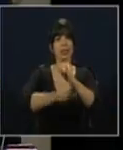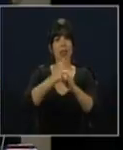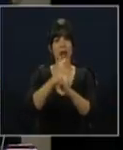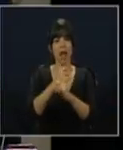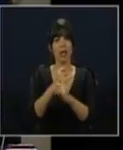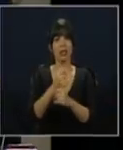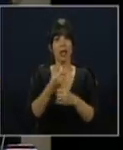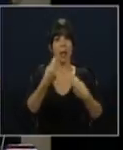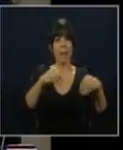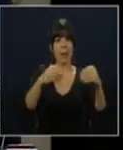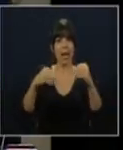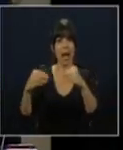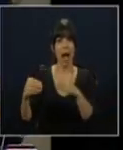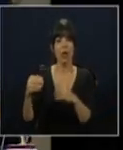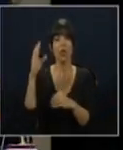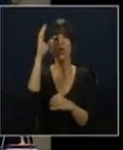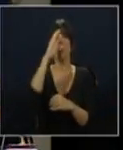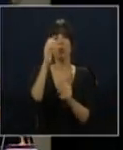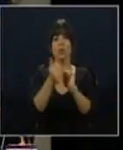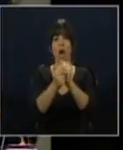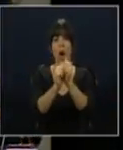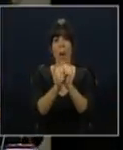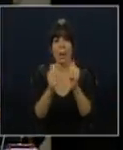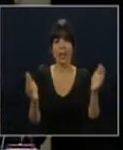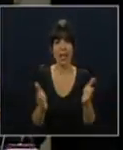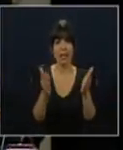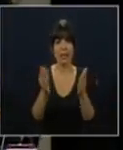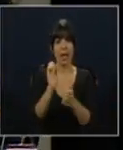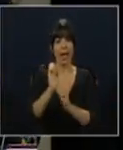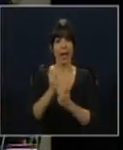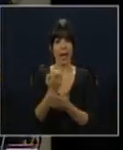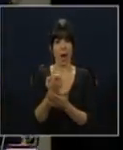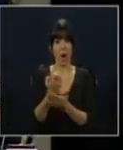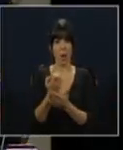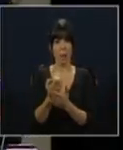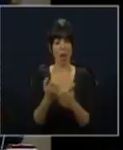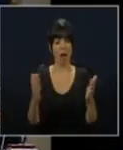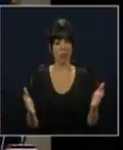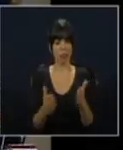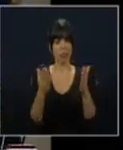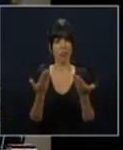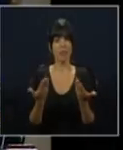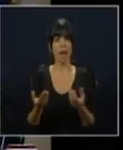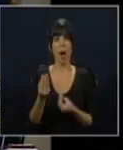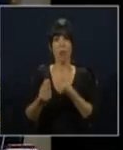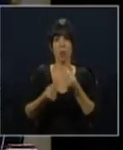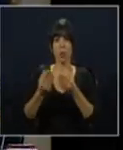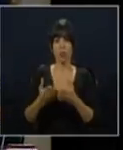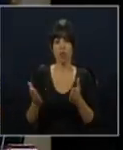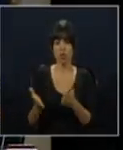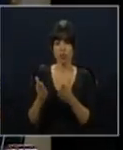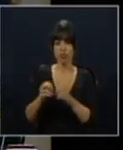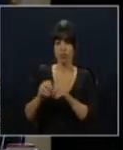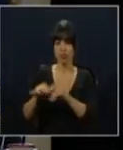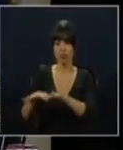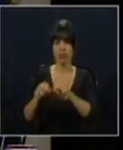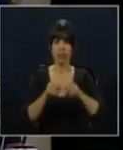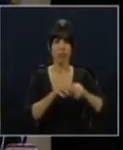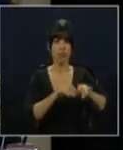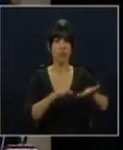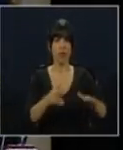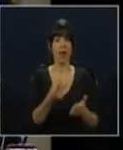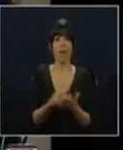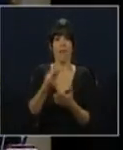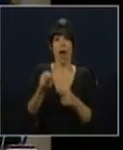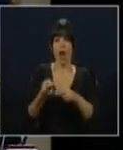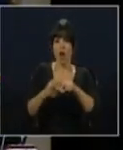sus mercados, procura la competitividad de su economía, fomenta los encadenamientos productivos y la agregación de valor